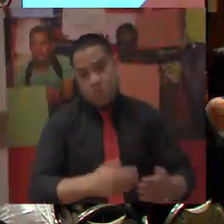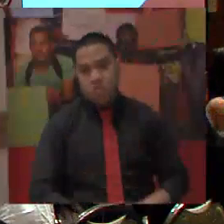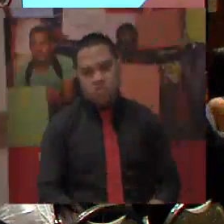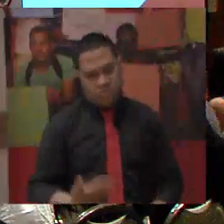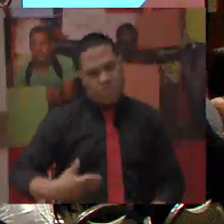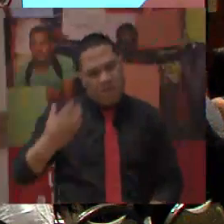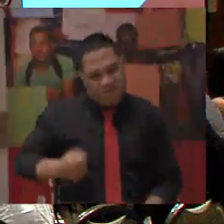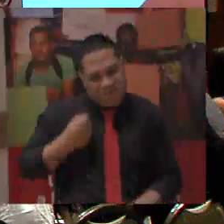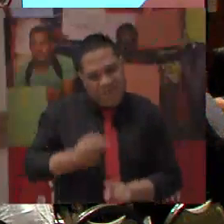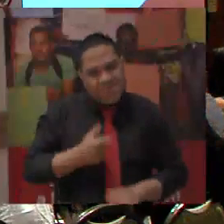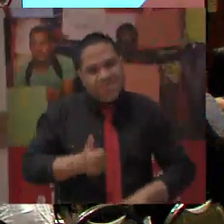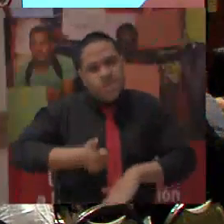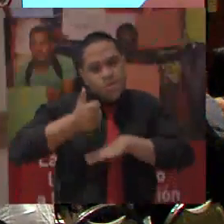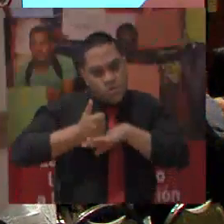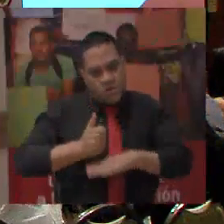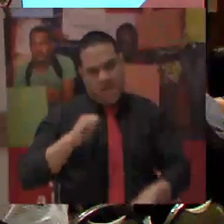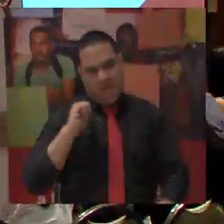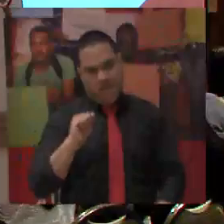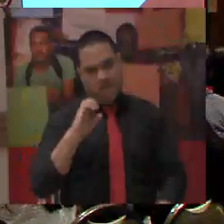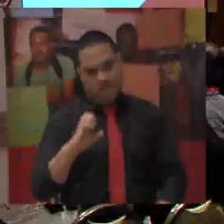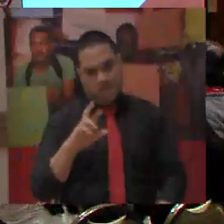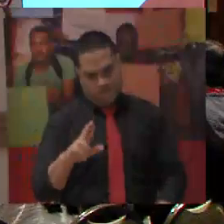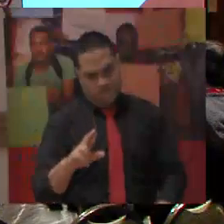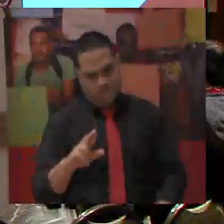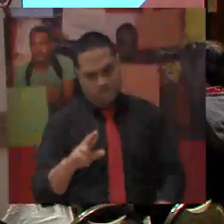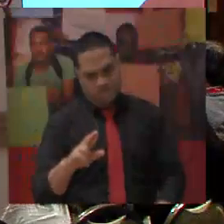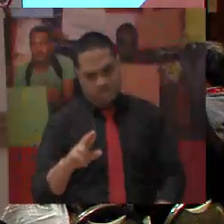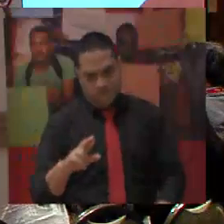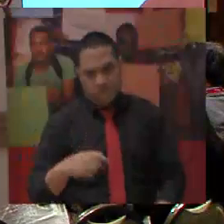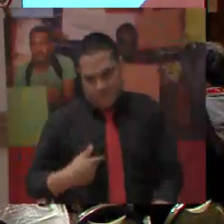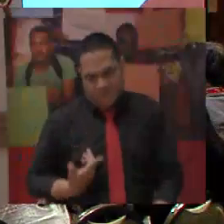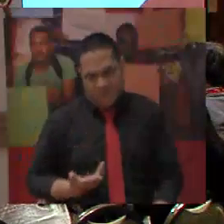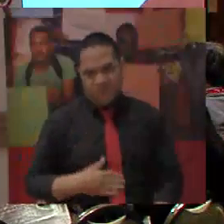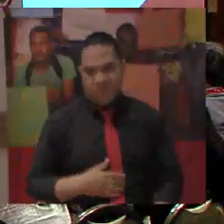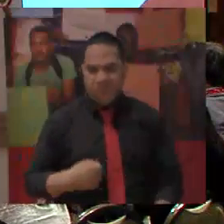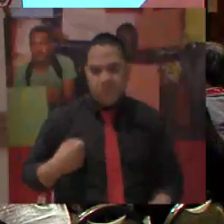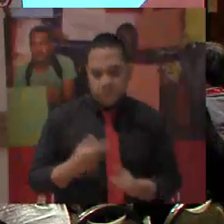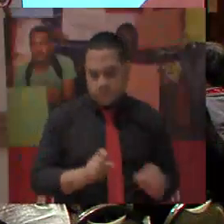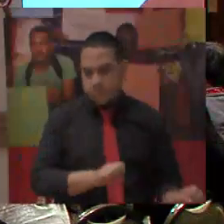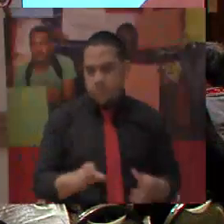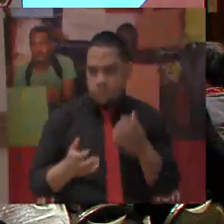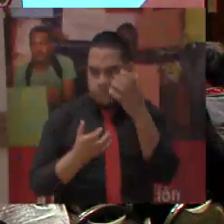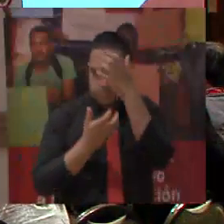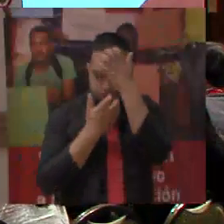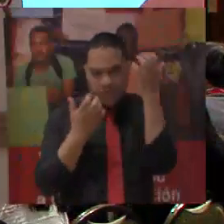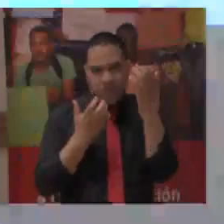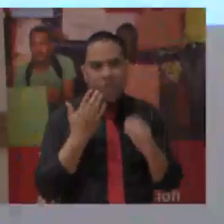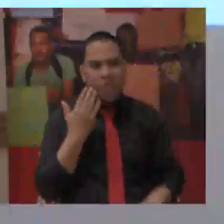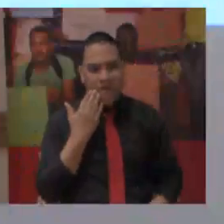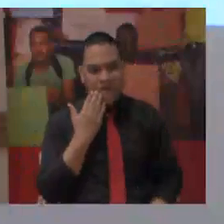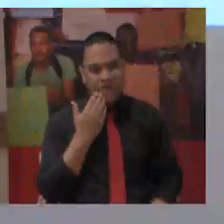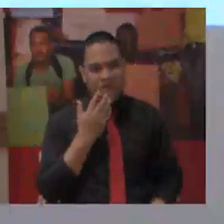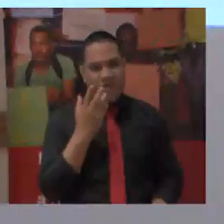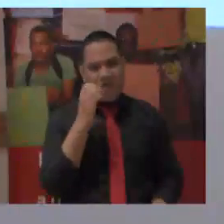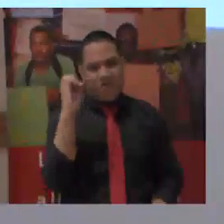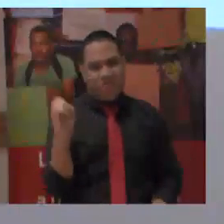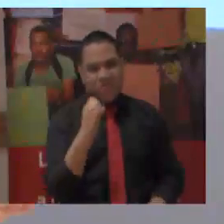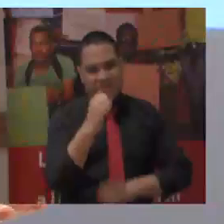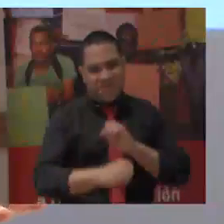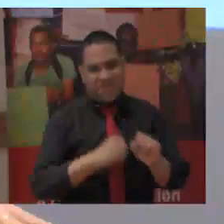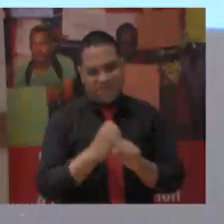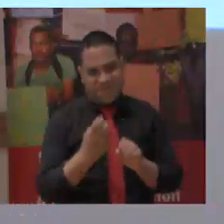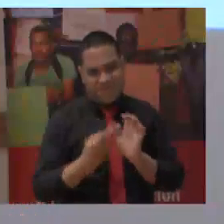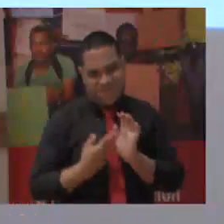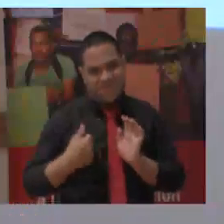fui director de esta agencia, me desmovilicé en octubre del 2014, estoy en pleno proceso